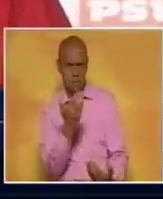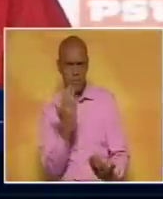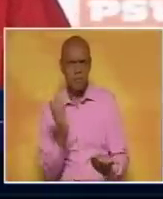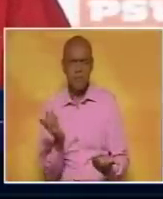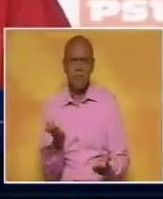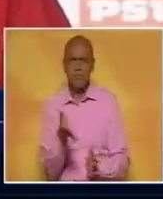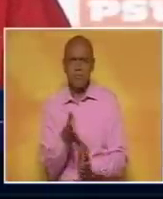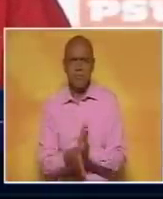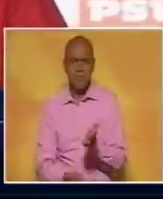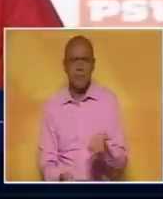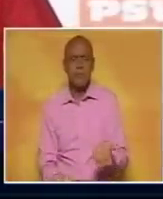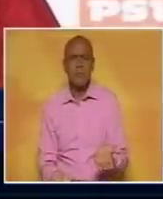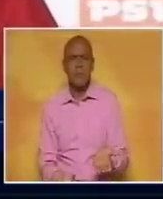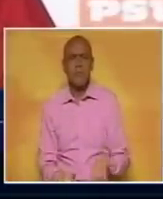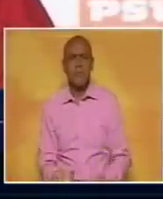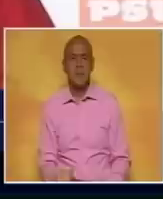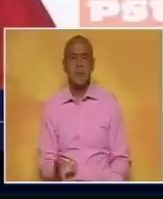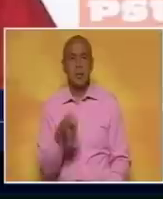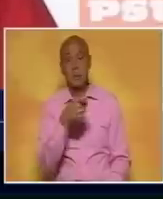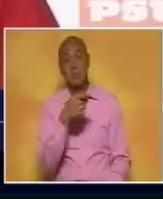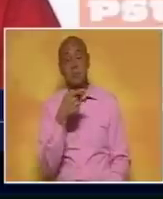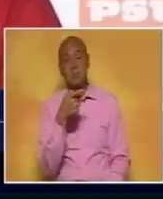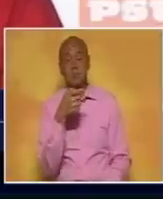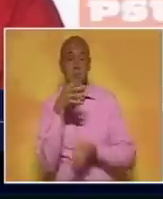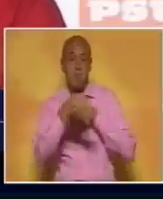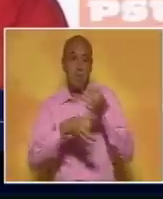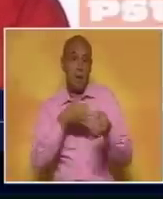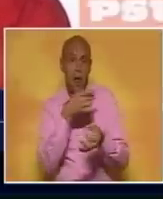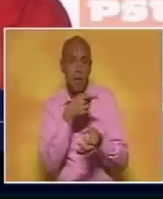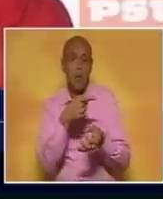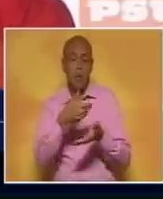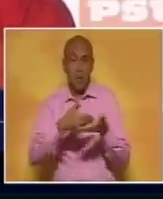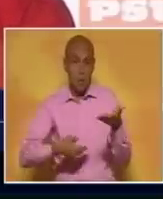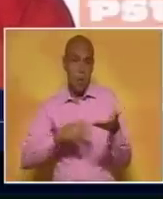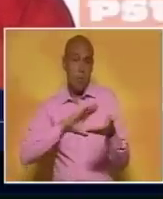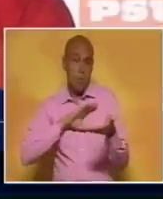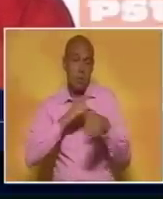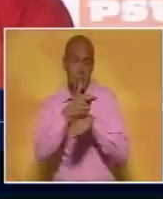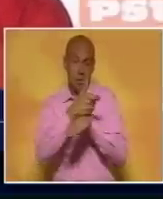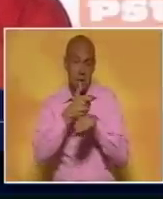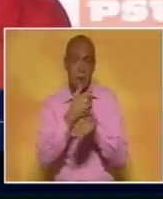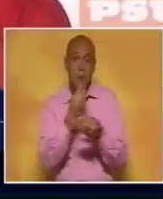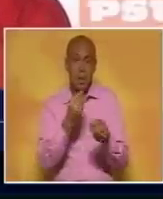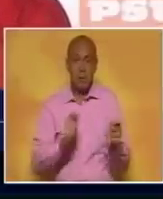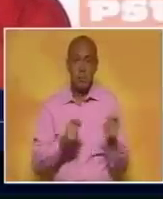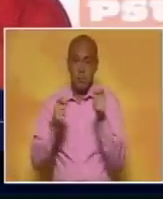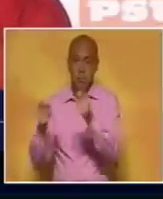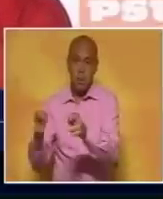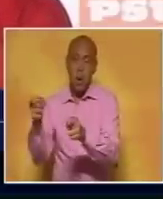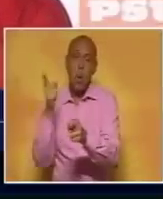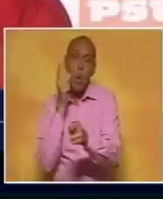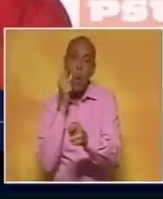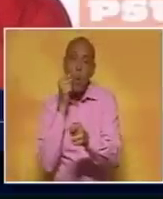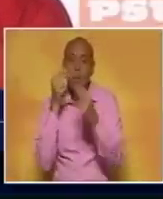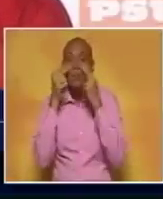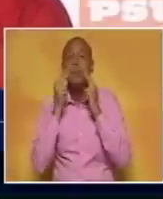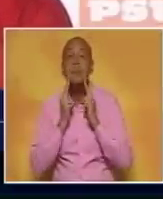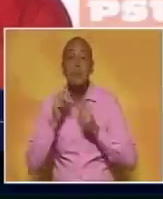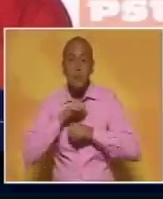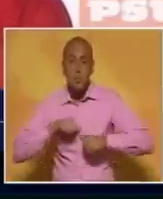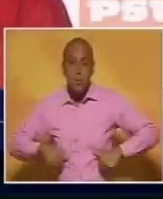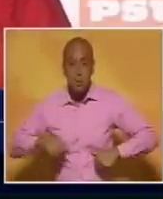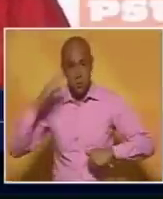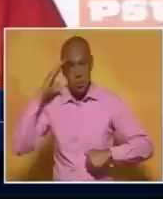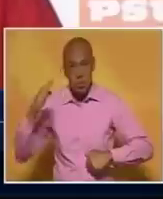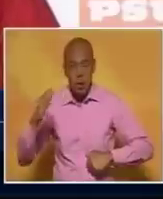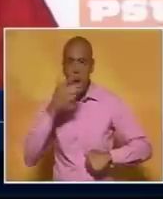bajo pues dándole el trabajo a parte de su estructura de gobierno, que es los paramilitares, y tratan de